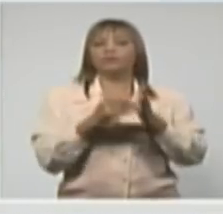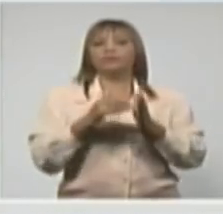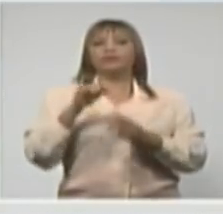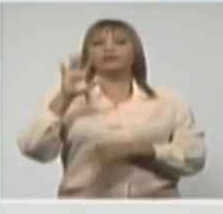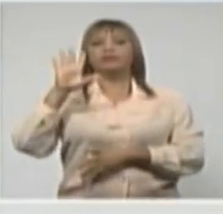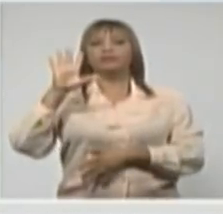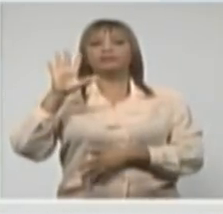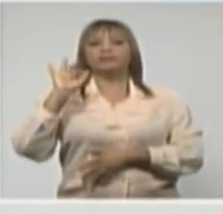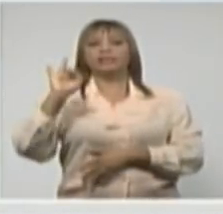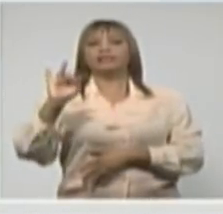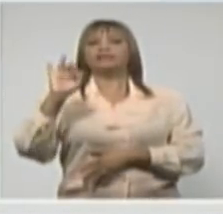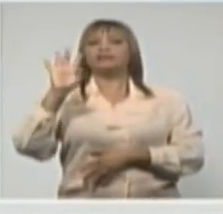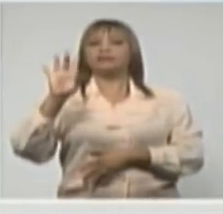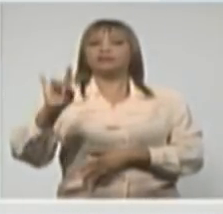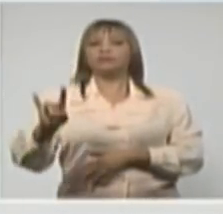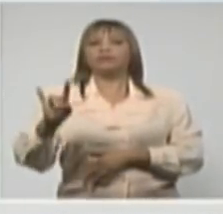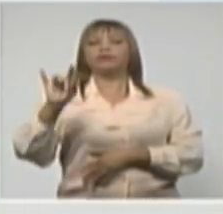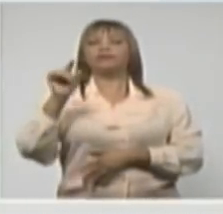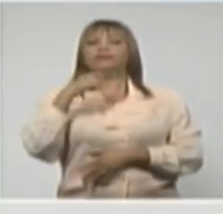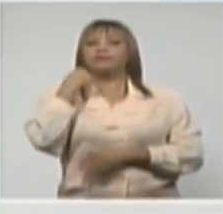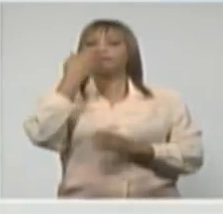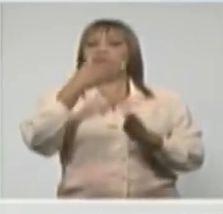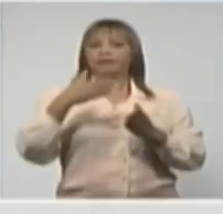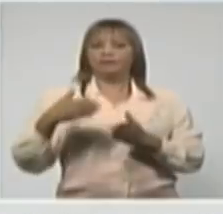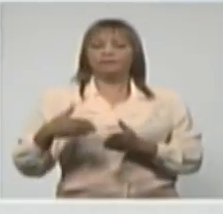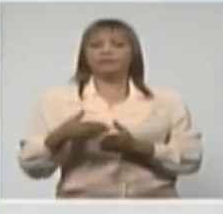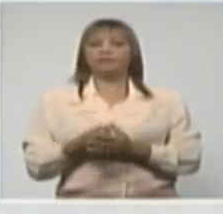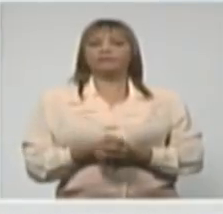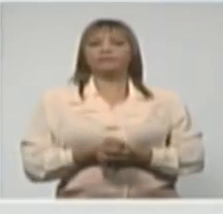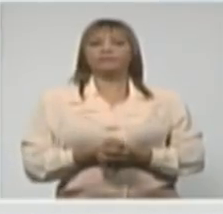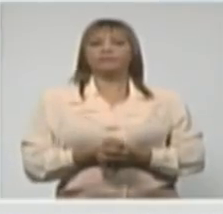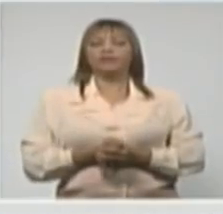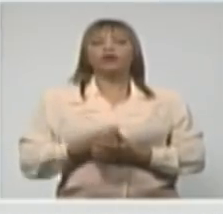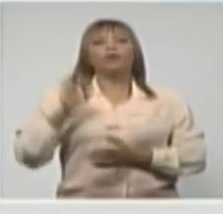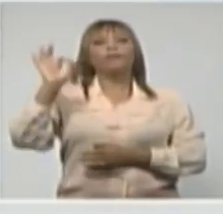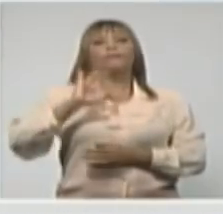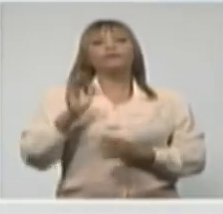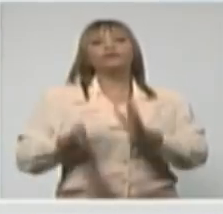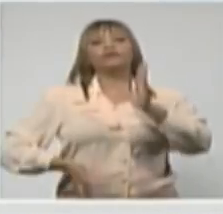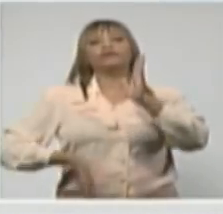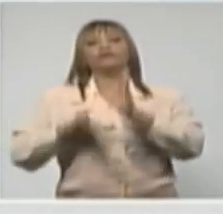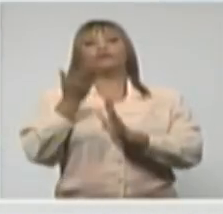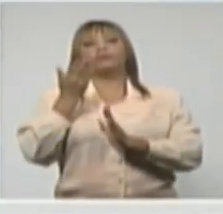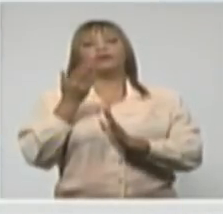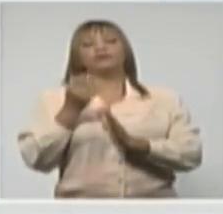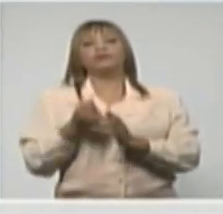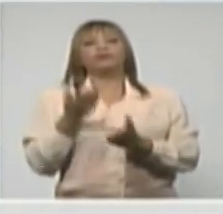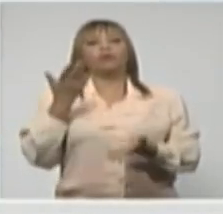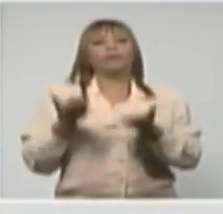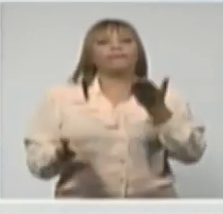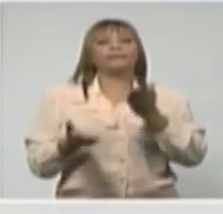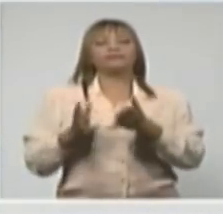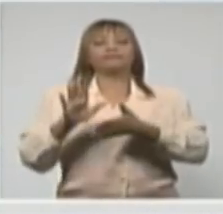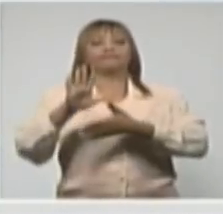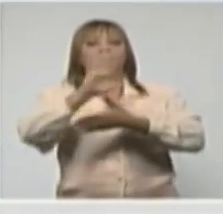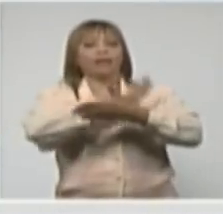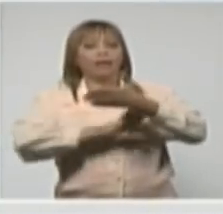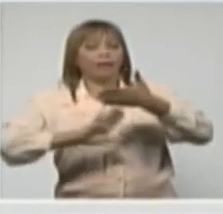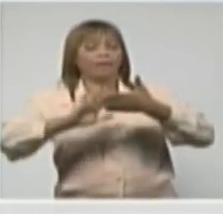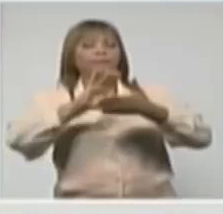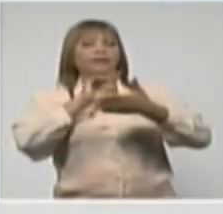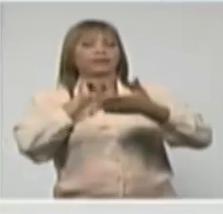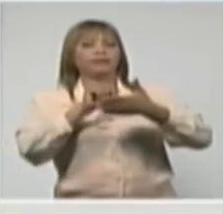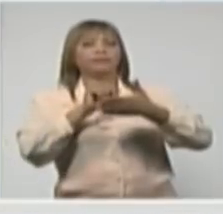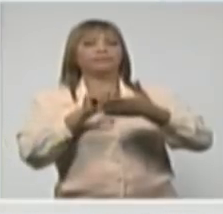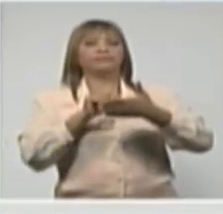578.079 fallecidos, que da una letalidad superior a la de las Américas, como es natural, a